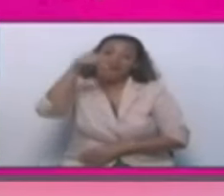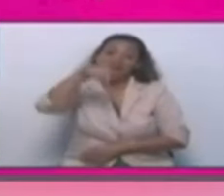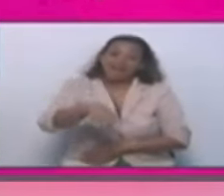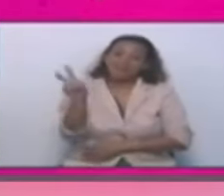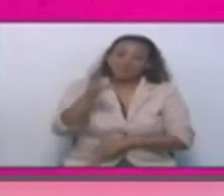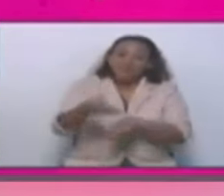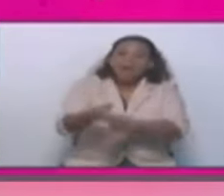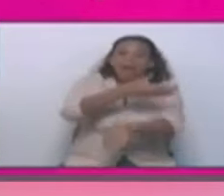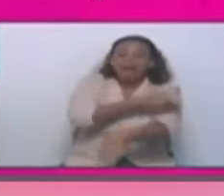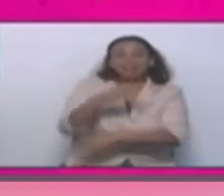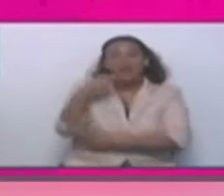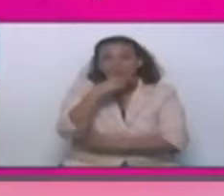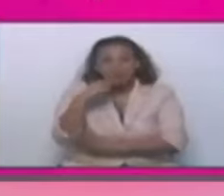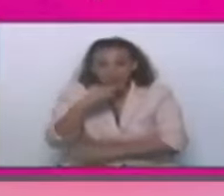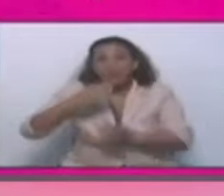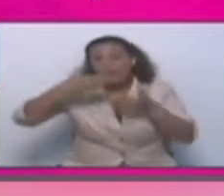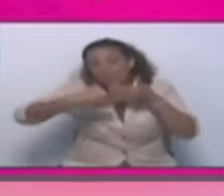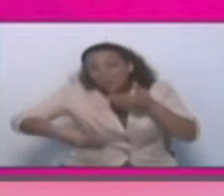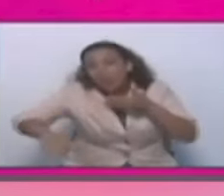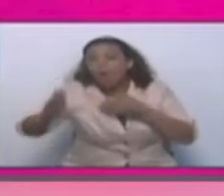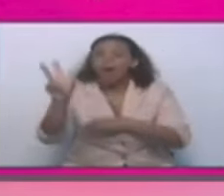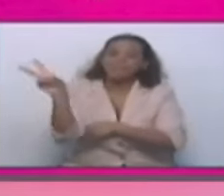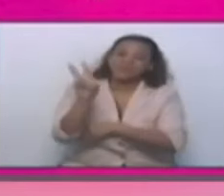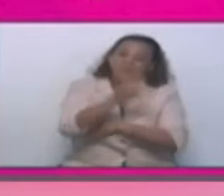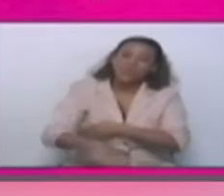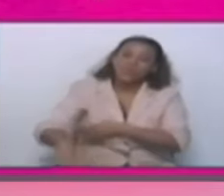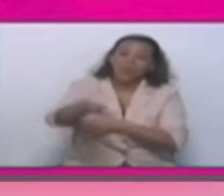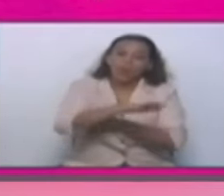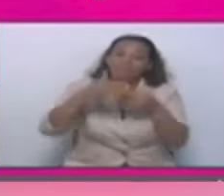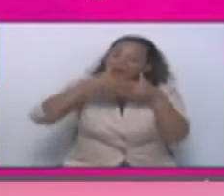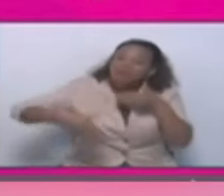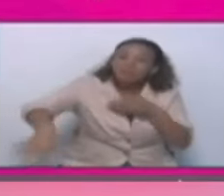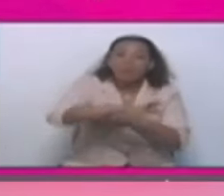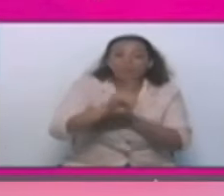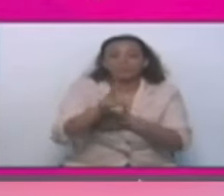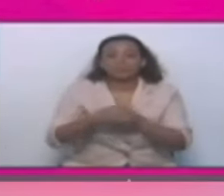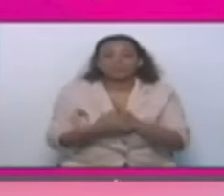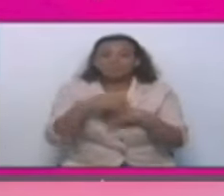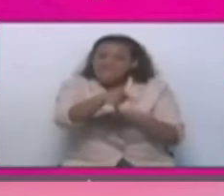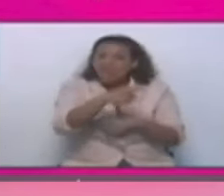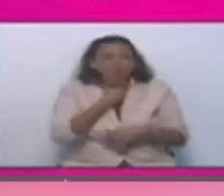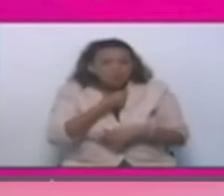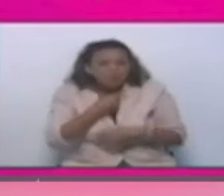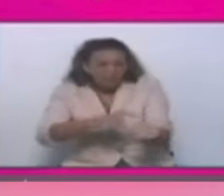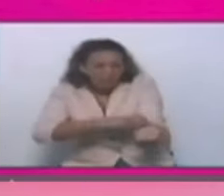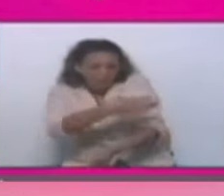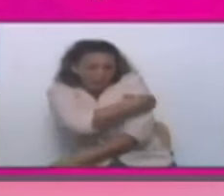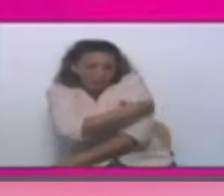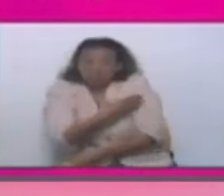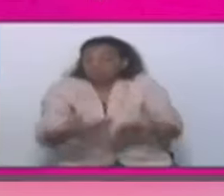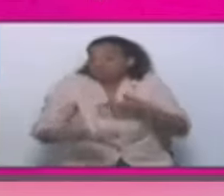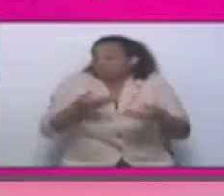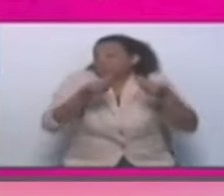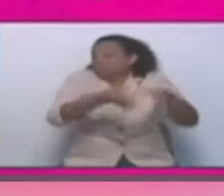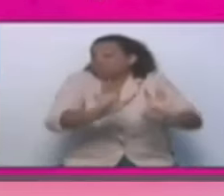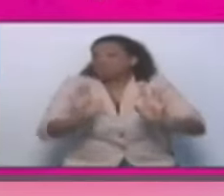adelantada para la República Bolivariana de Venezuela y que le arda a la derecha mundial.